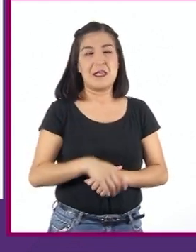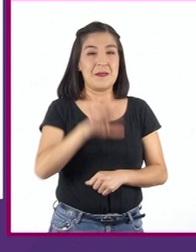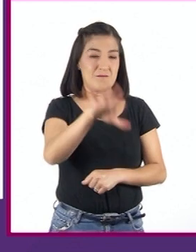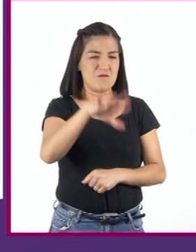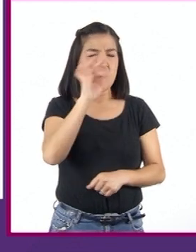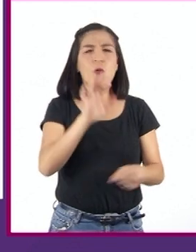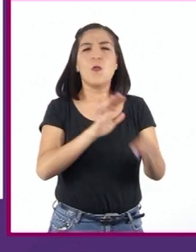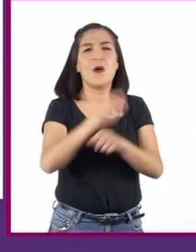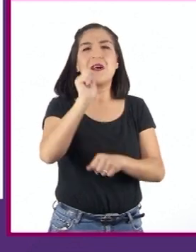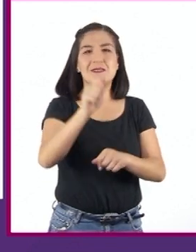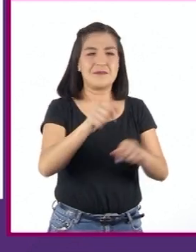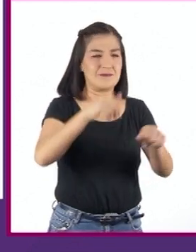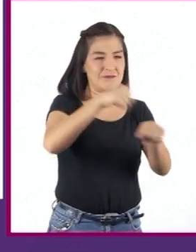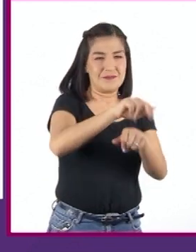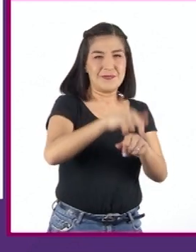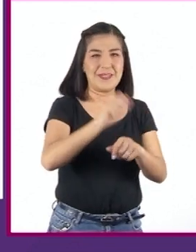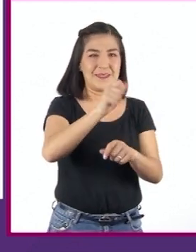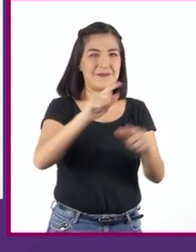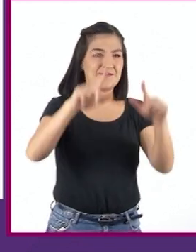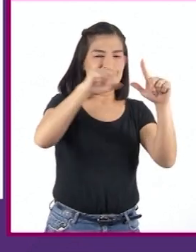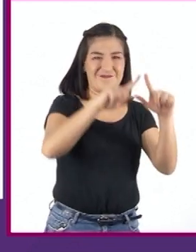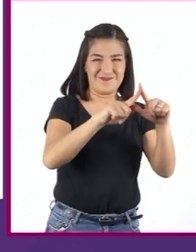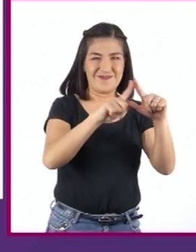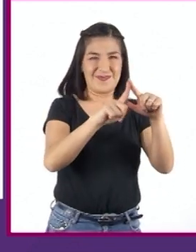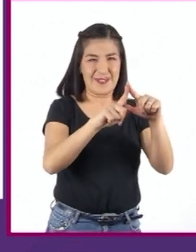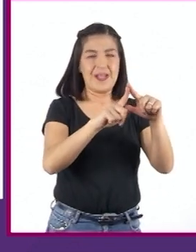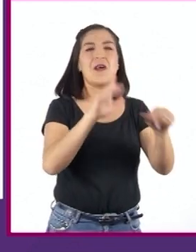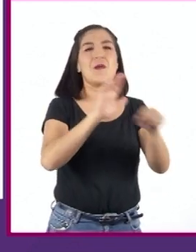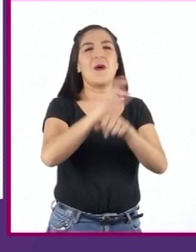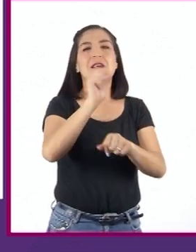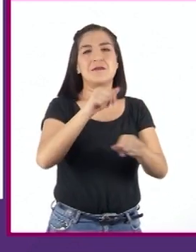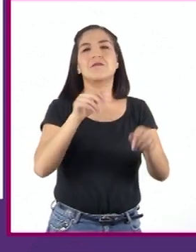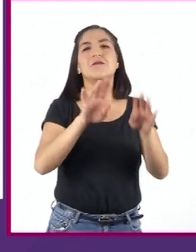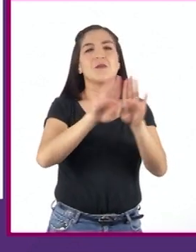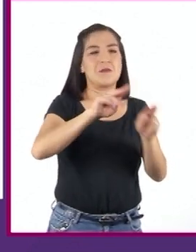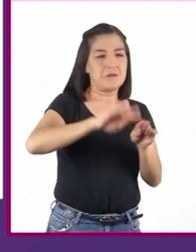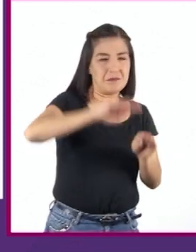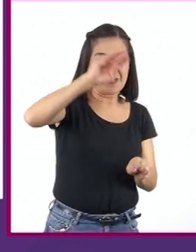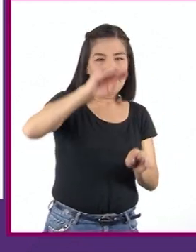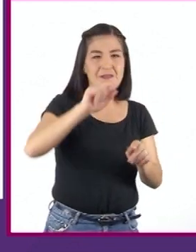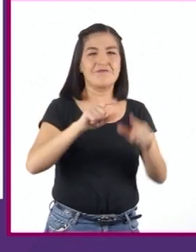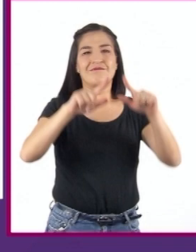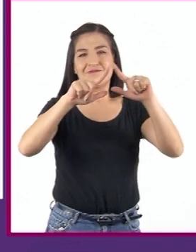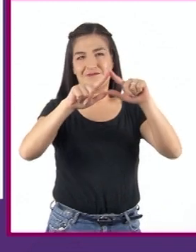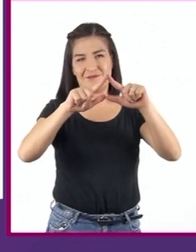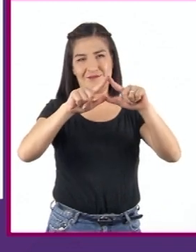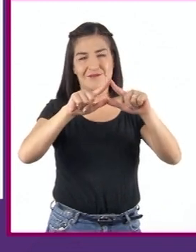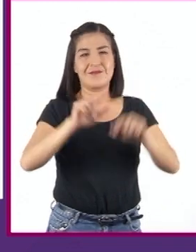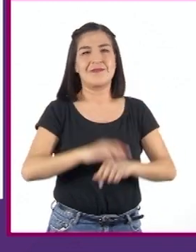hallamos la medida del otro cateto, tendremos también la medida de la altura del triángulo equilátero.